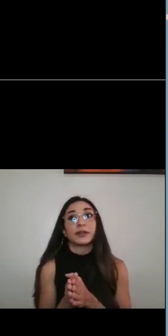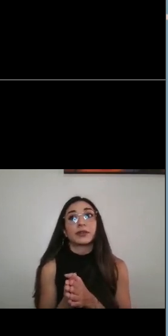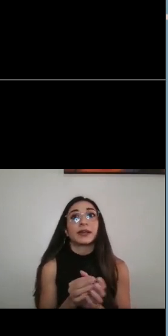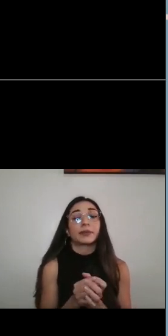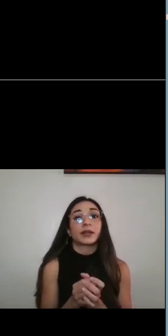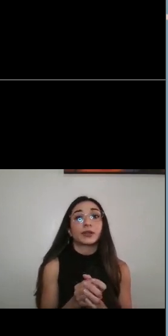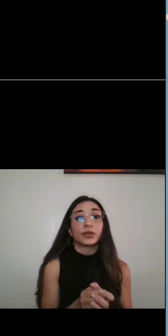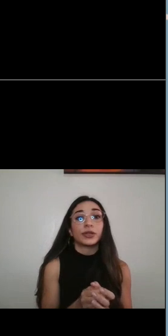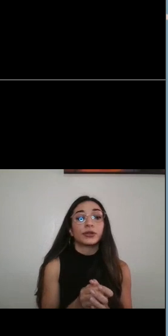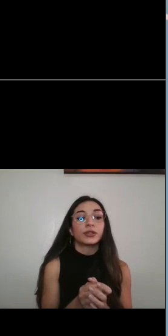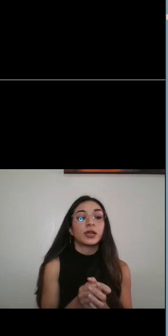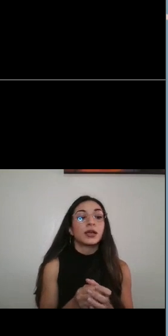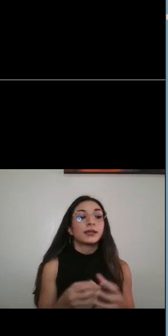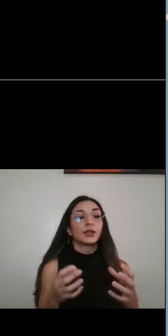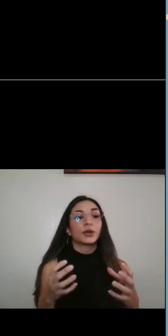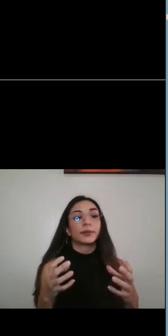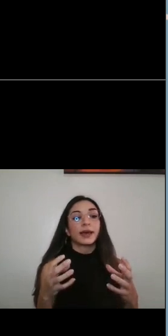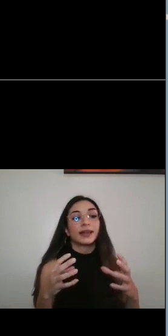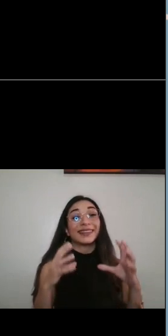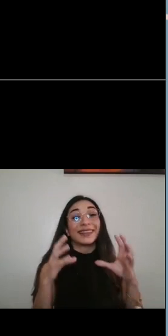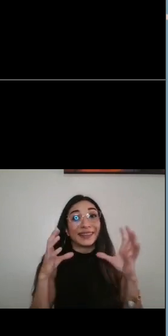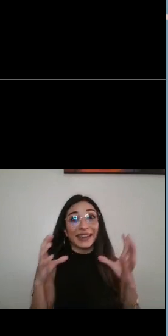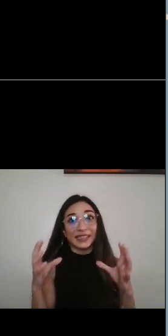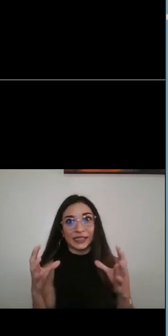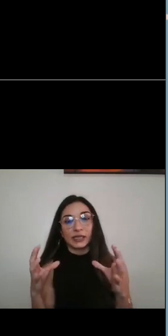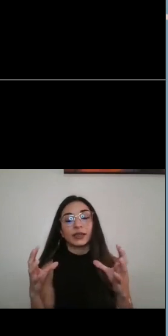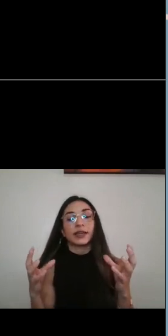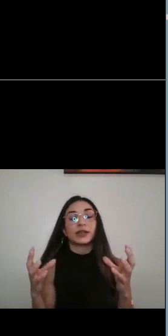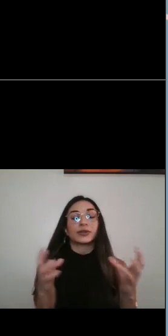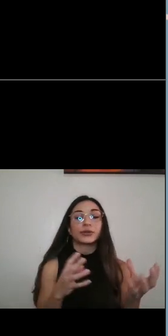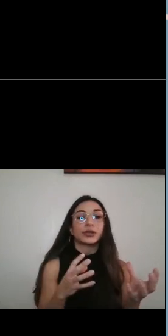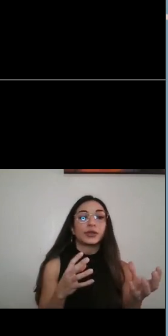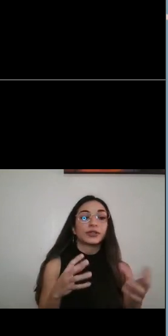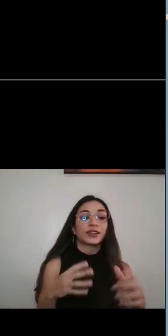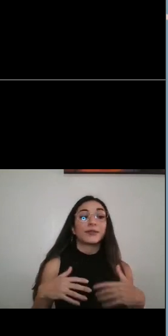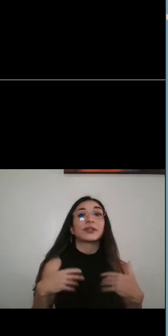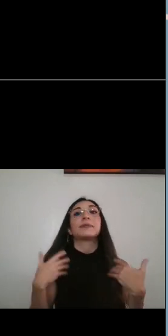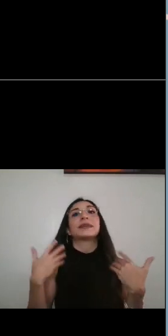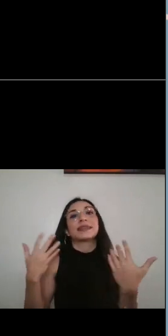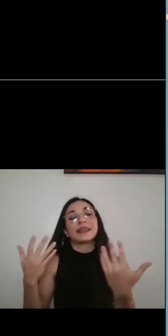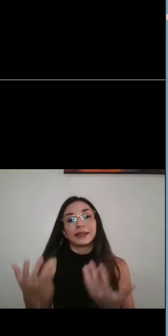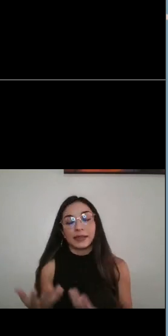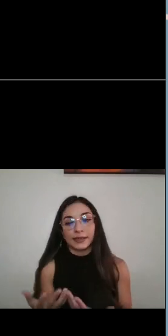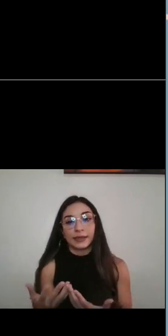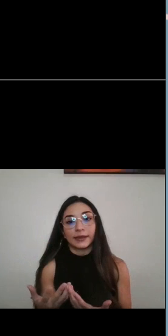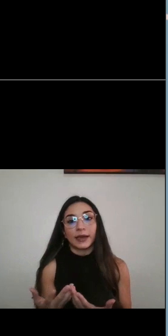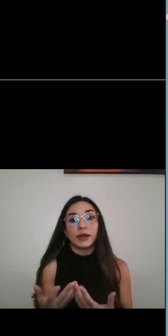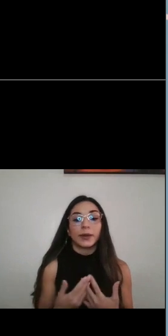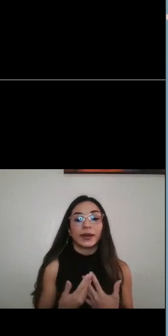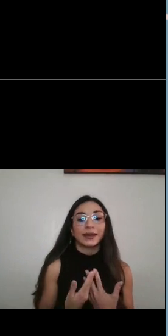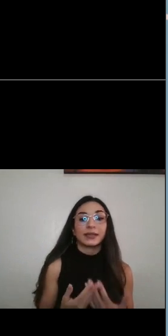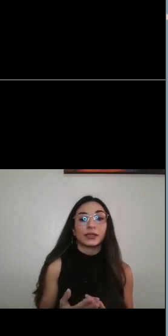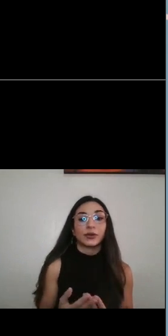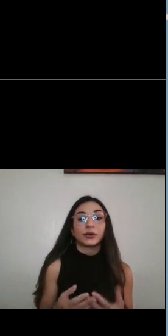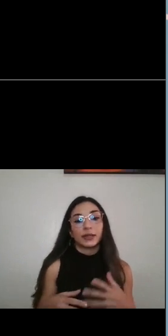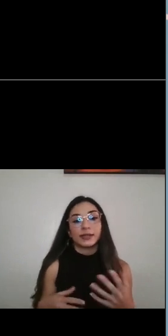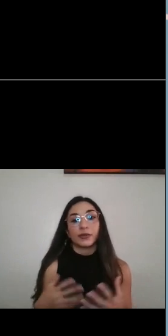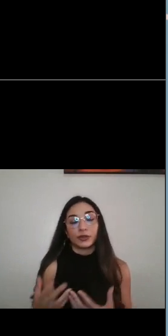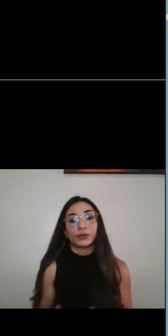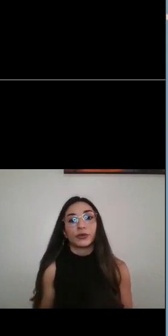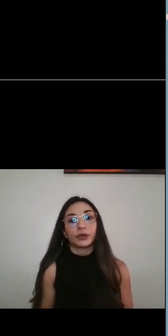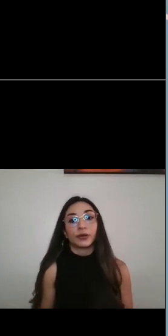no solamente captar sonidos, sino captar detalles de esos sonidos que vamos a más adelante necesitar para la adquisición y